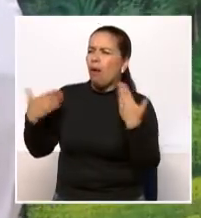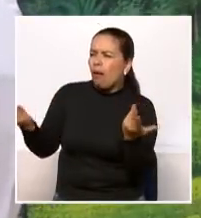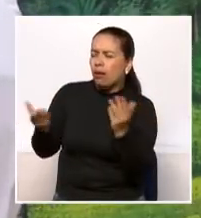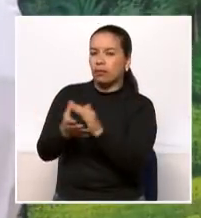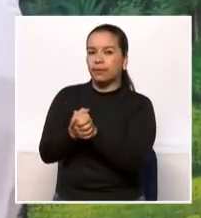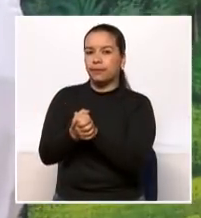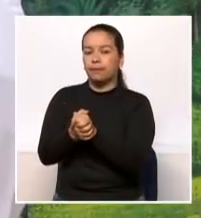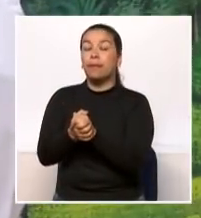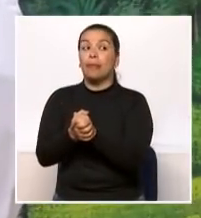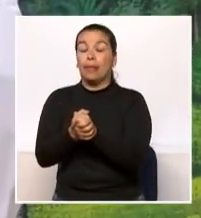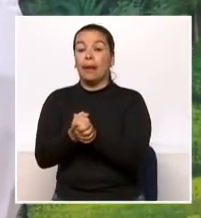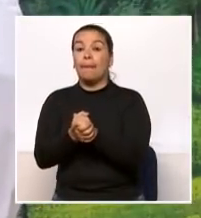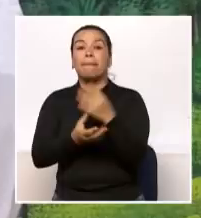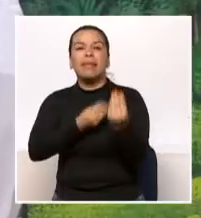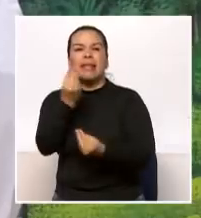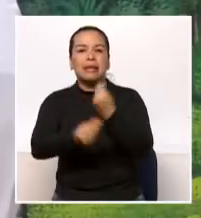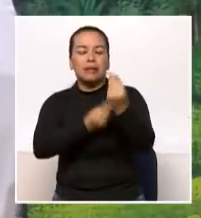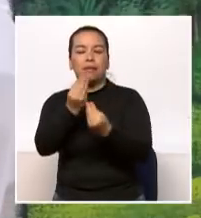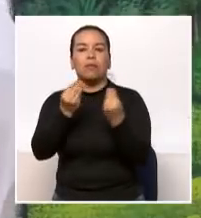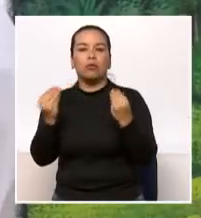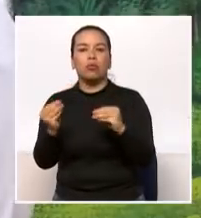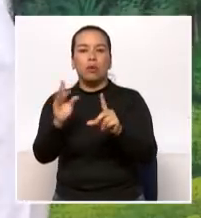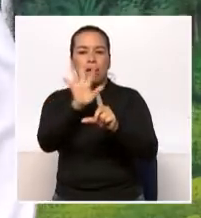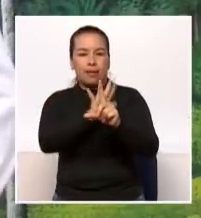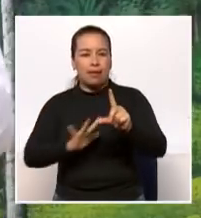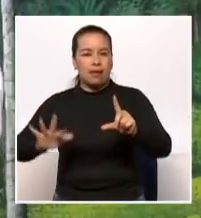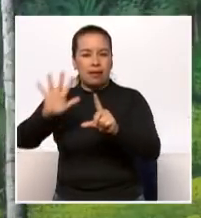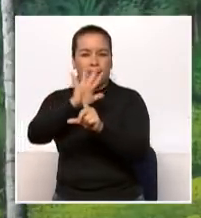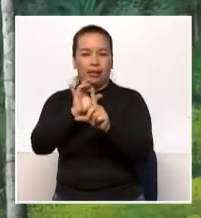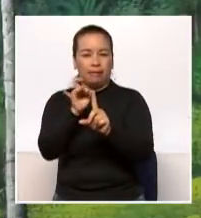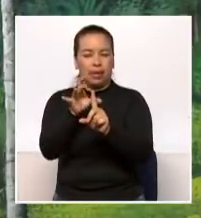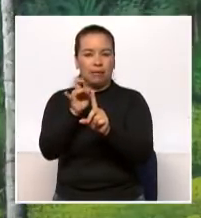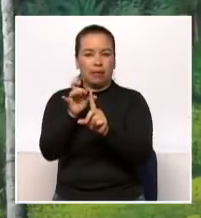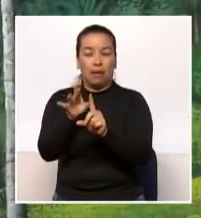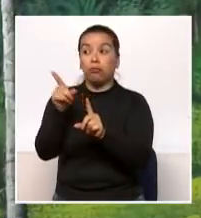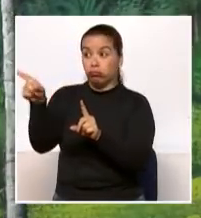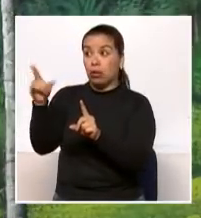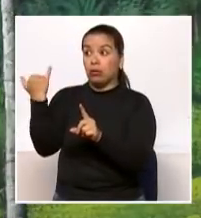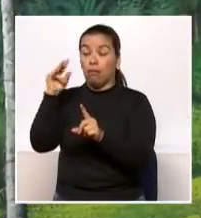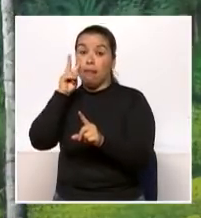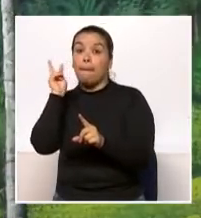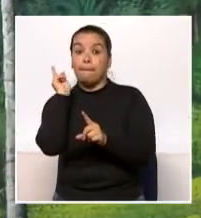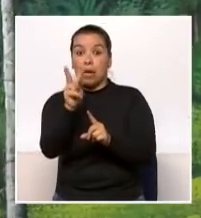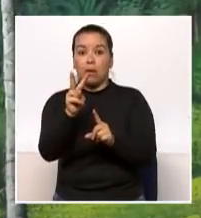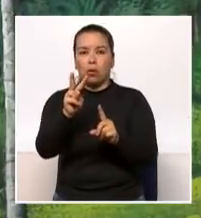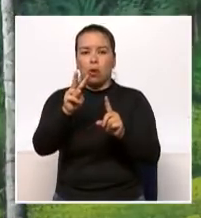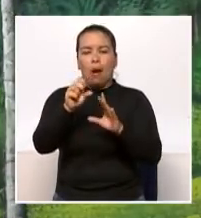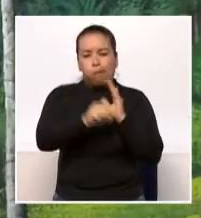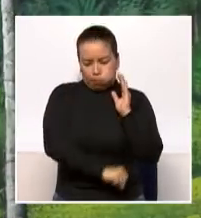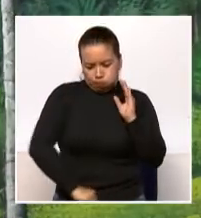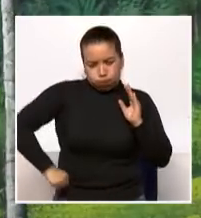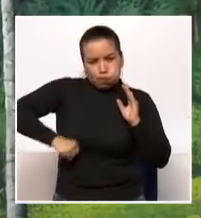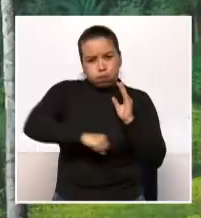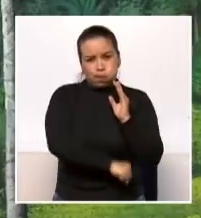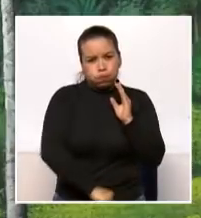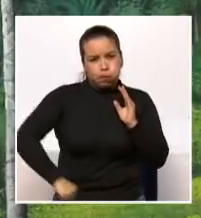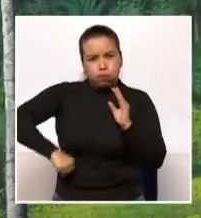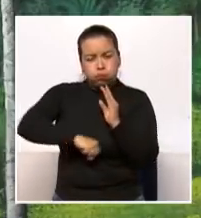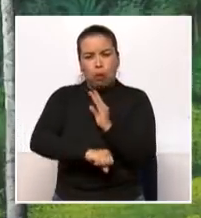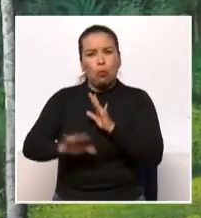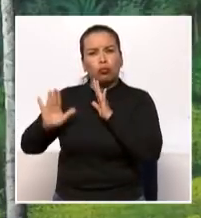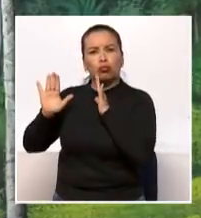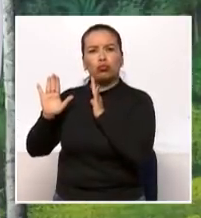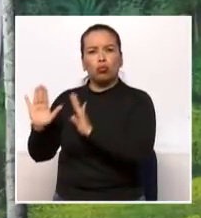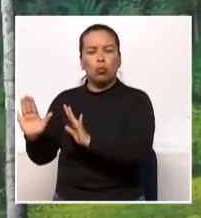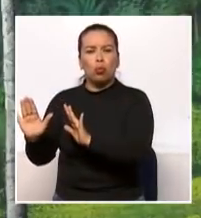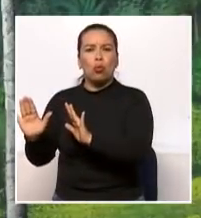que está compuesto el equipo es de un cristal piezoeléctrico. Ustedes han visto cuando les hacen la ecografía que hay un cristal piezoeléctrico, o sea, que